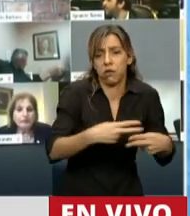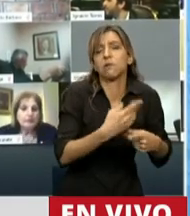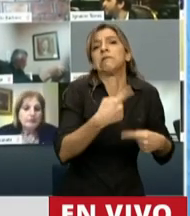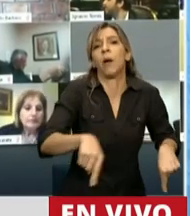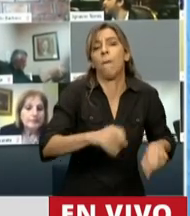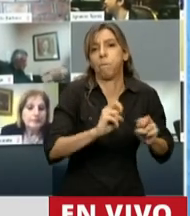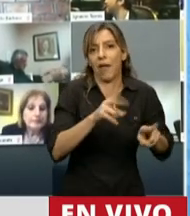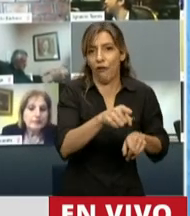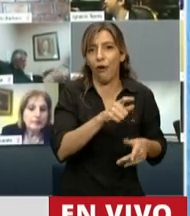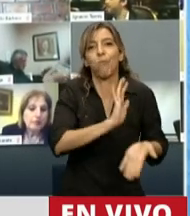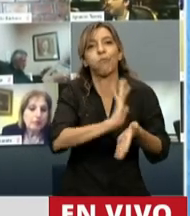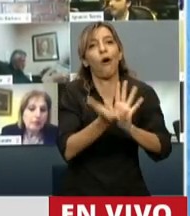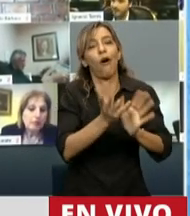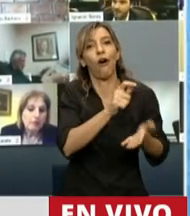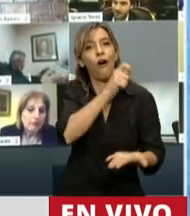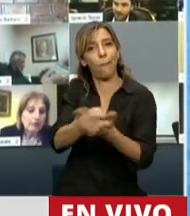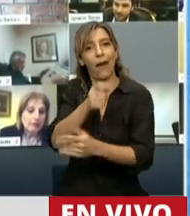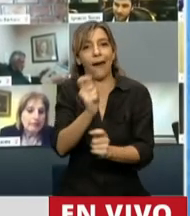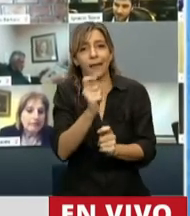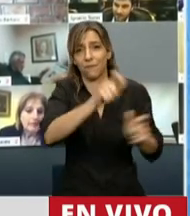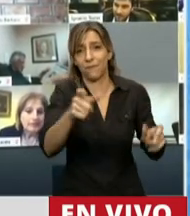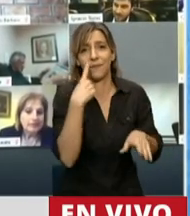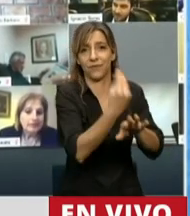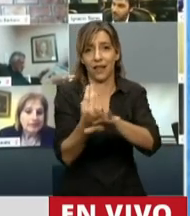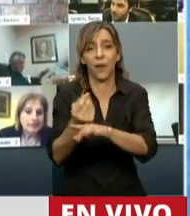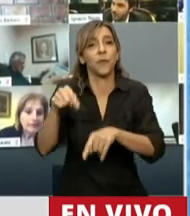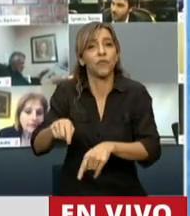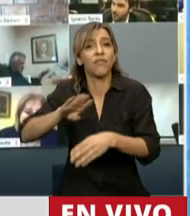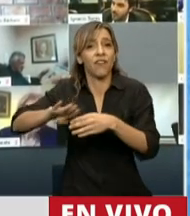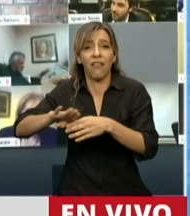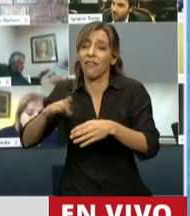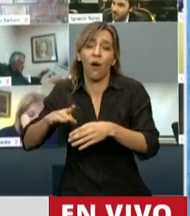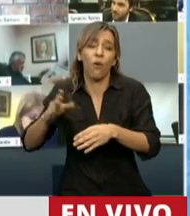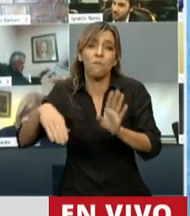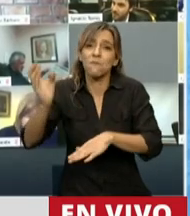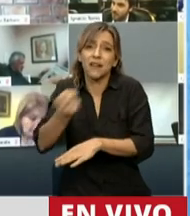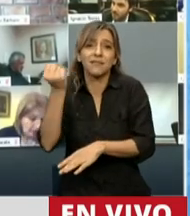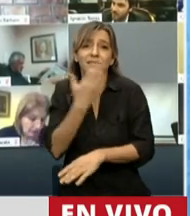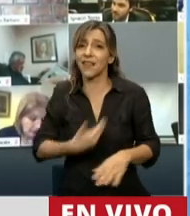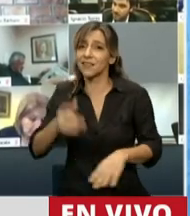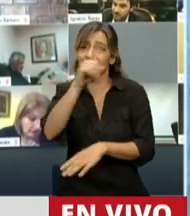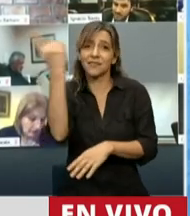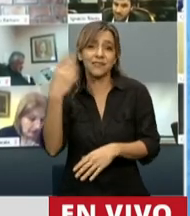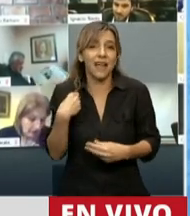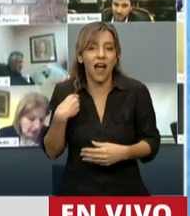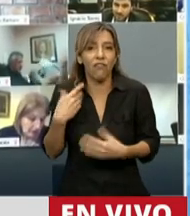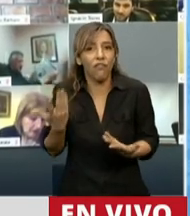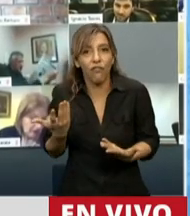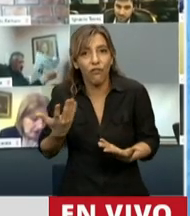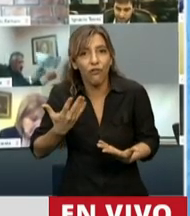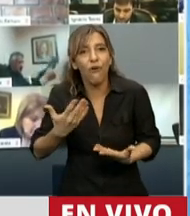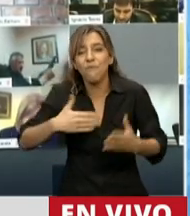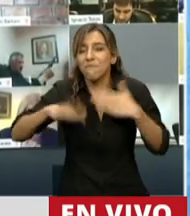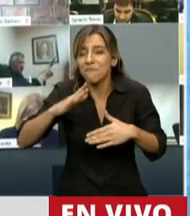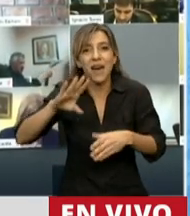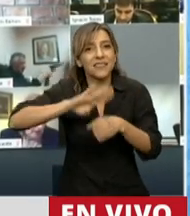y reconocemos solo una deuda principal, que está por encima de todas las deudas, la deuda que el Estado tiene con las grandes mayorías que se ven privadas